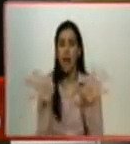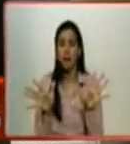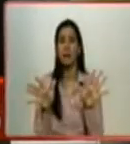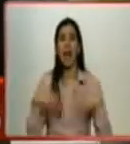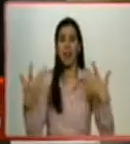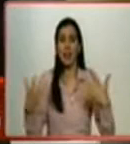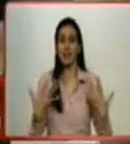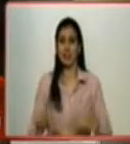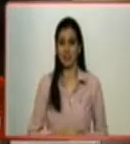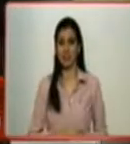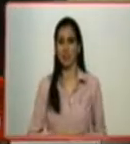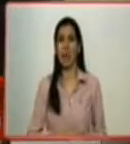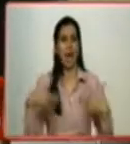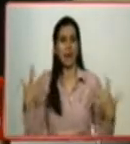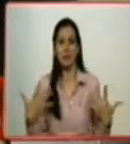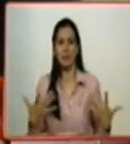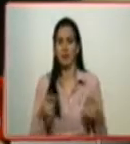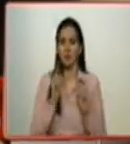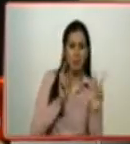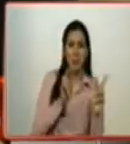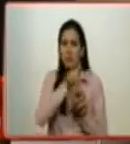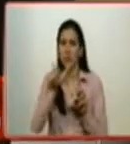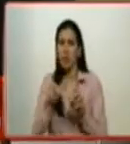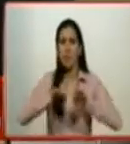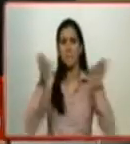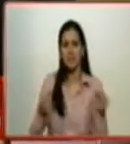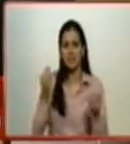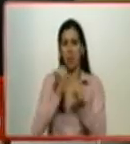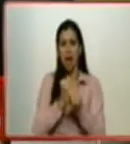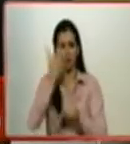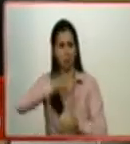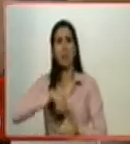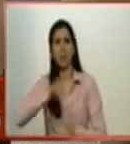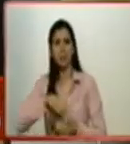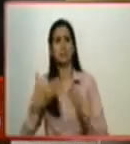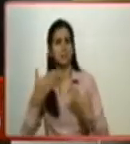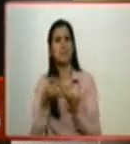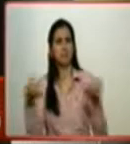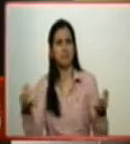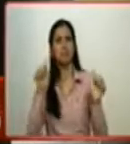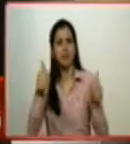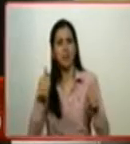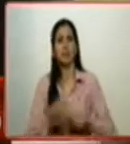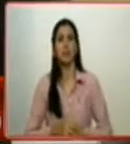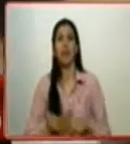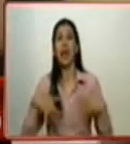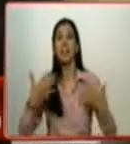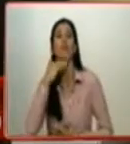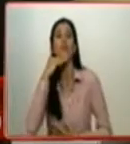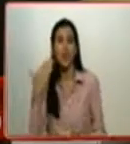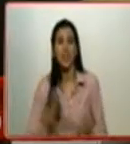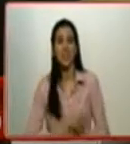alegre desde la gente, alegre desde quienes estaban en las mesas atendiendo con total cortesía y por supuesto con plena alegría de